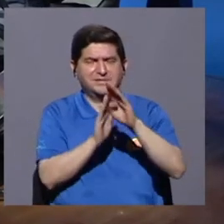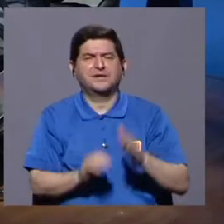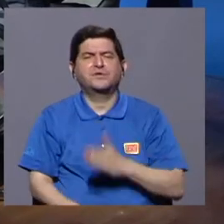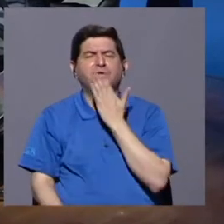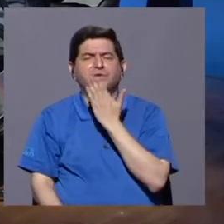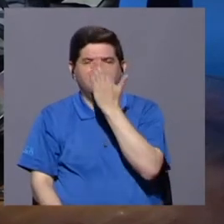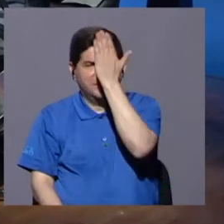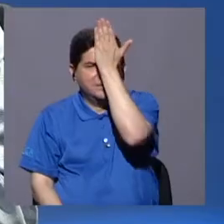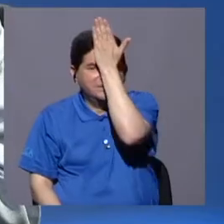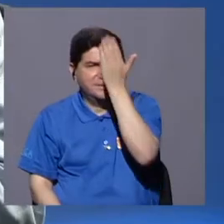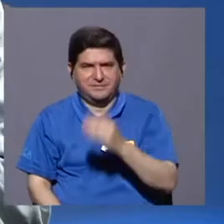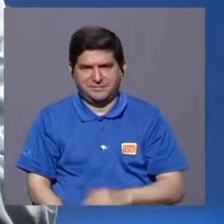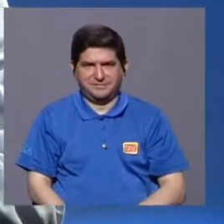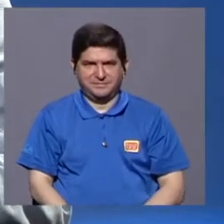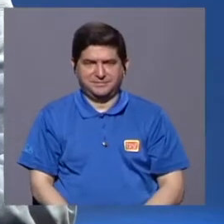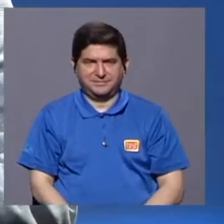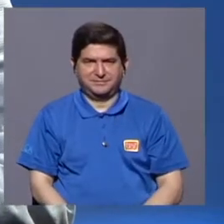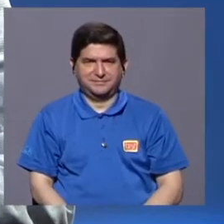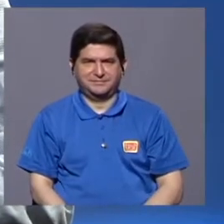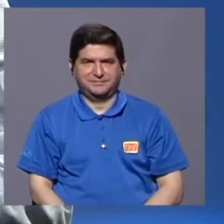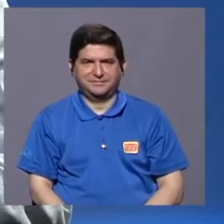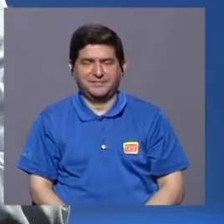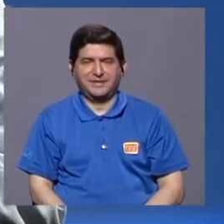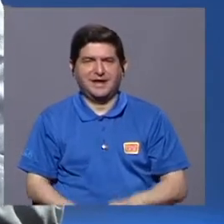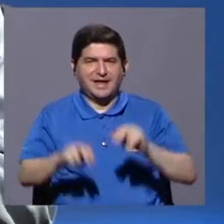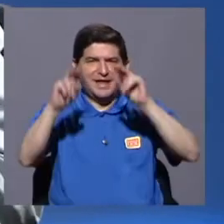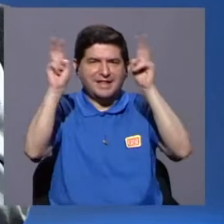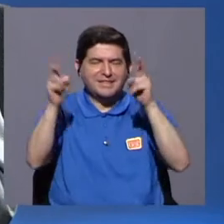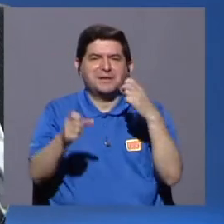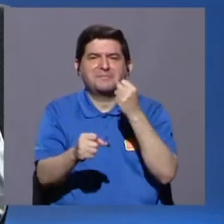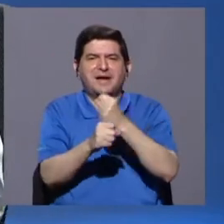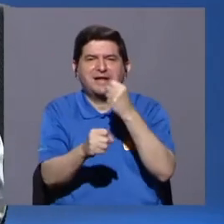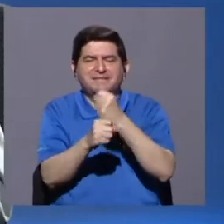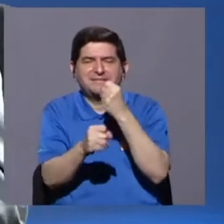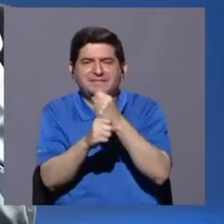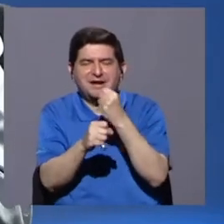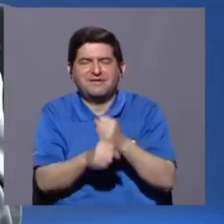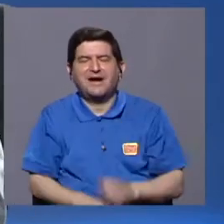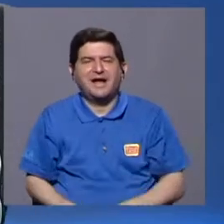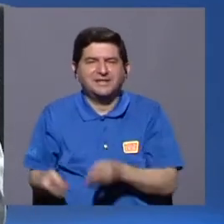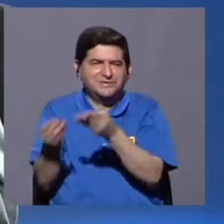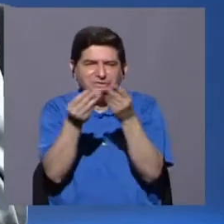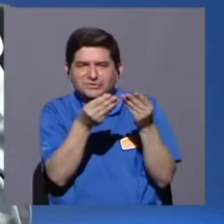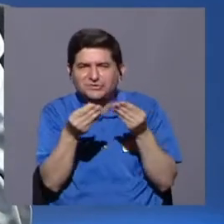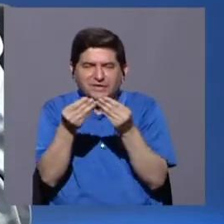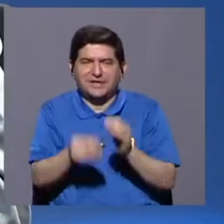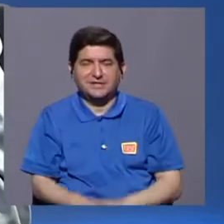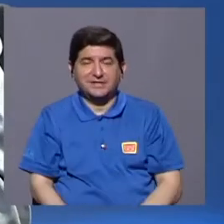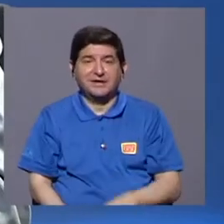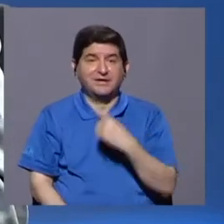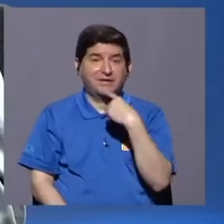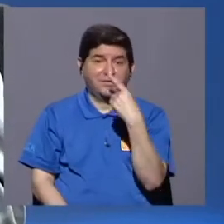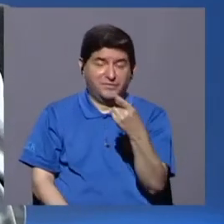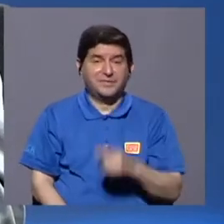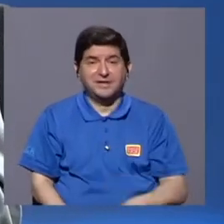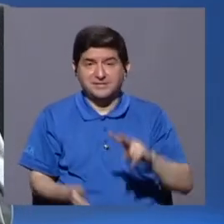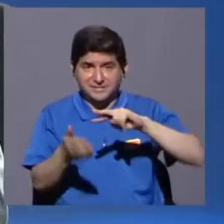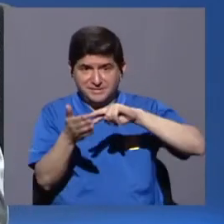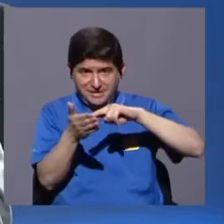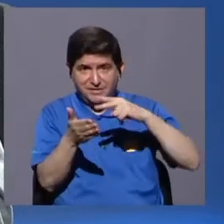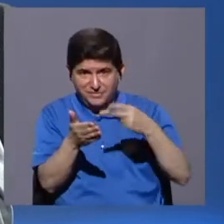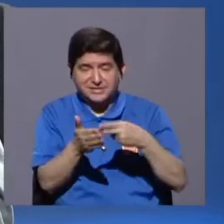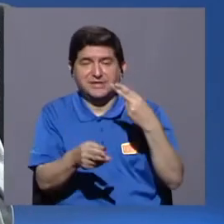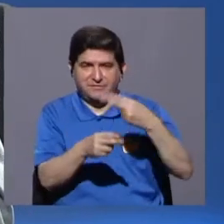Talamanca propiamente. El título es Trabajando la Tierra. Ahora usted nos va a decir en el equivalente el